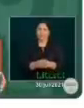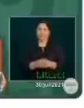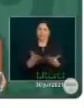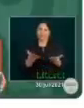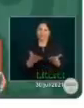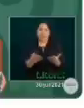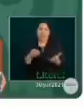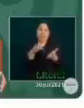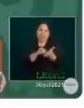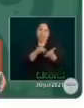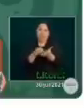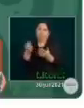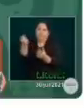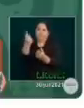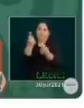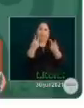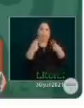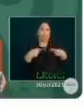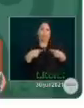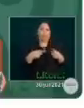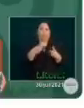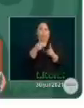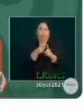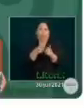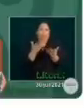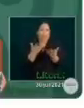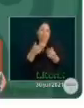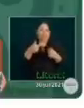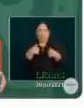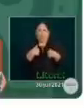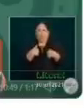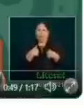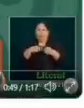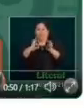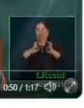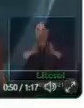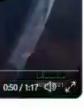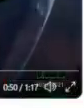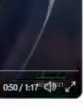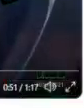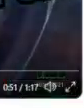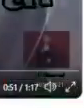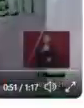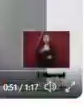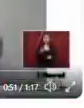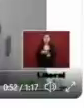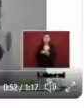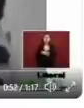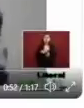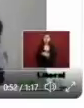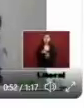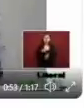Y todavía hay quienes cuestionan. Pues tengo mi conciencia tranquila. La llamada.